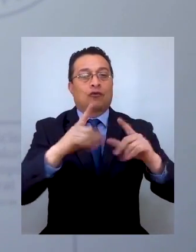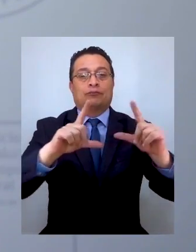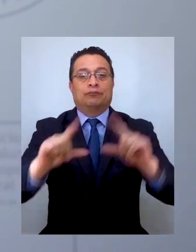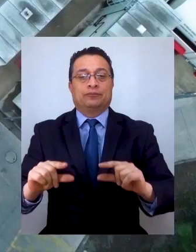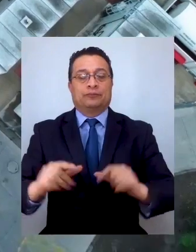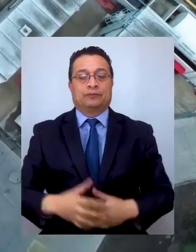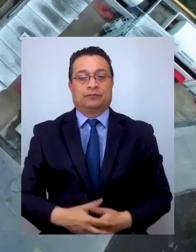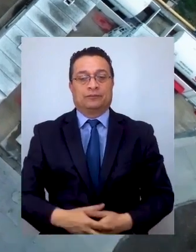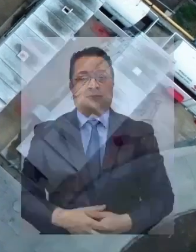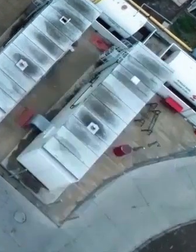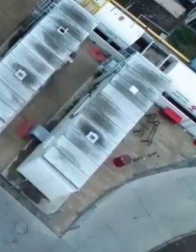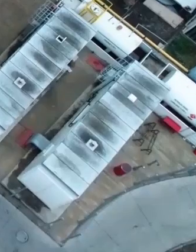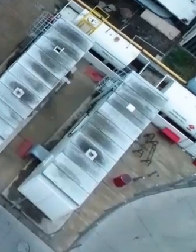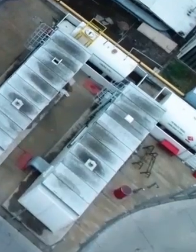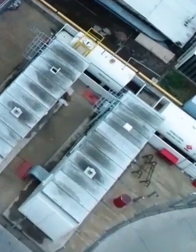contagios.